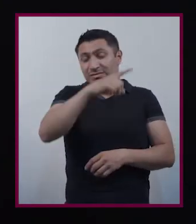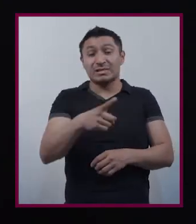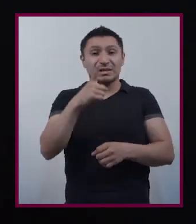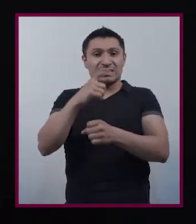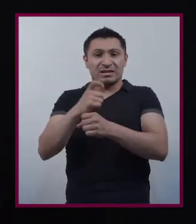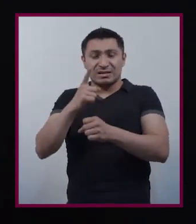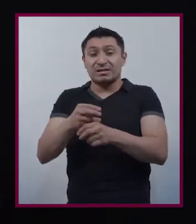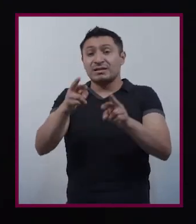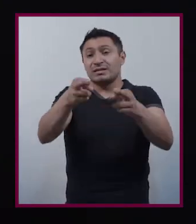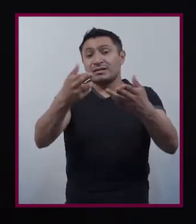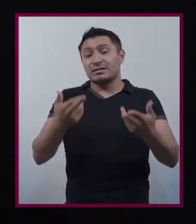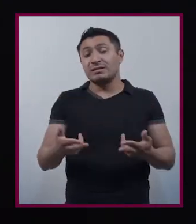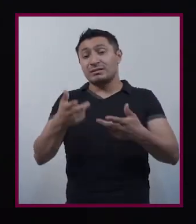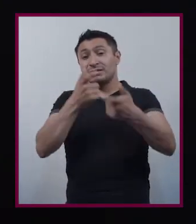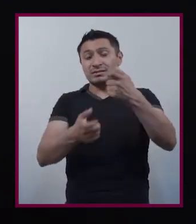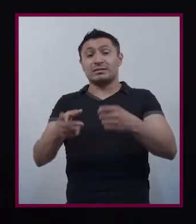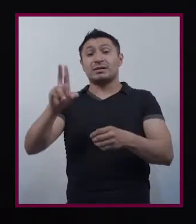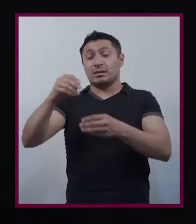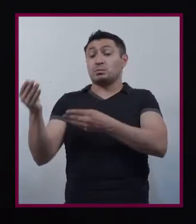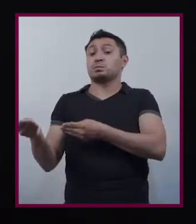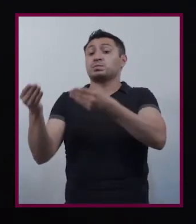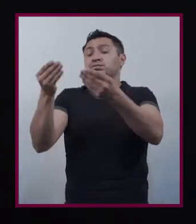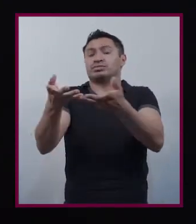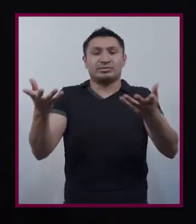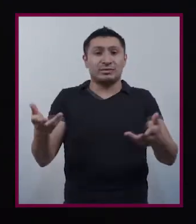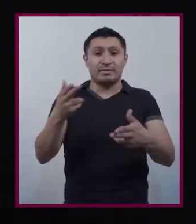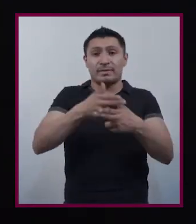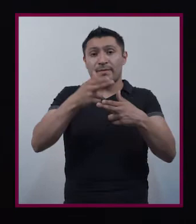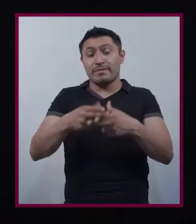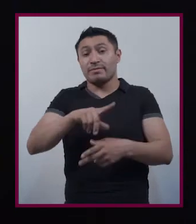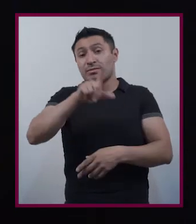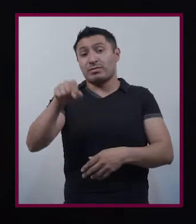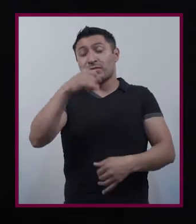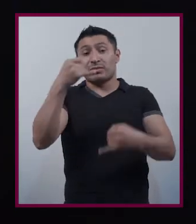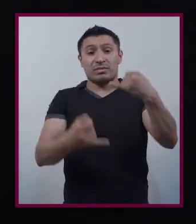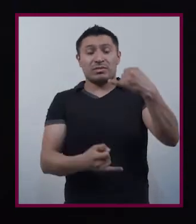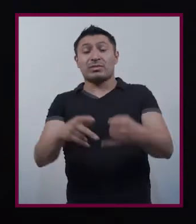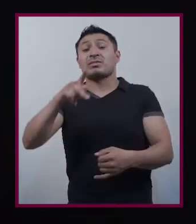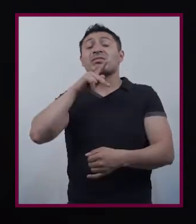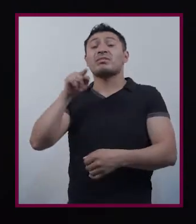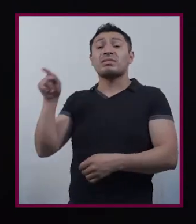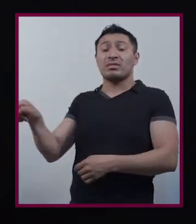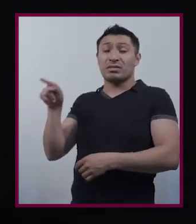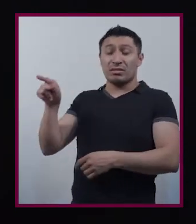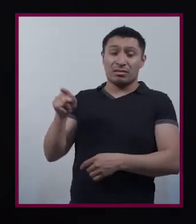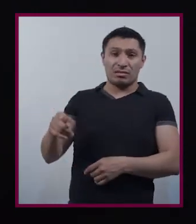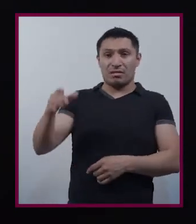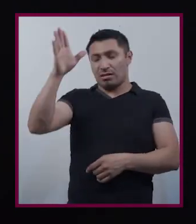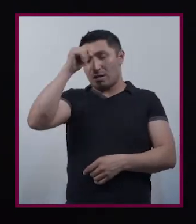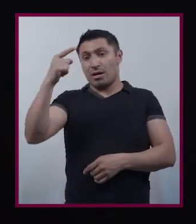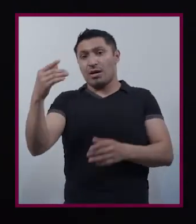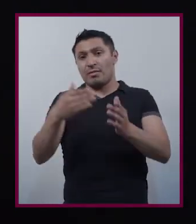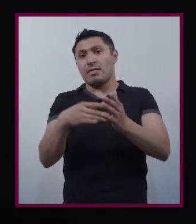para recibir recursos y el segundo para no dárselos, hasta que luego de un juicio, el padre de Jerónimo acordó darle